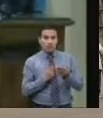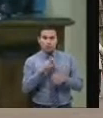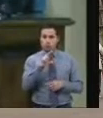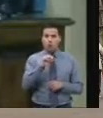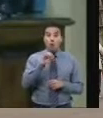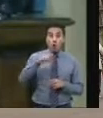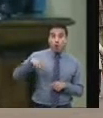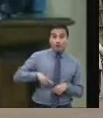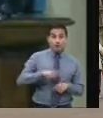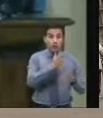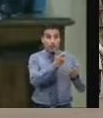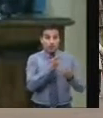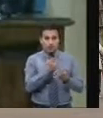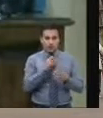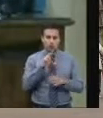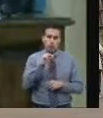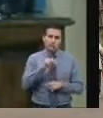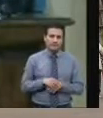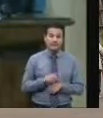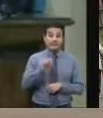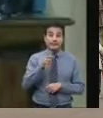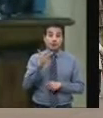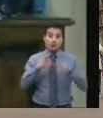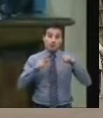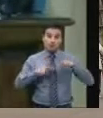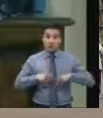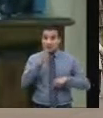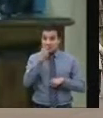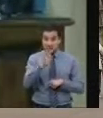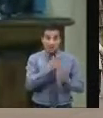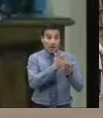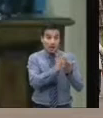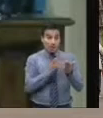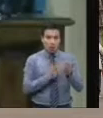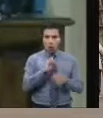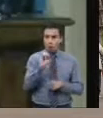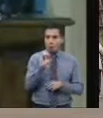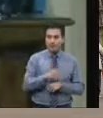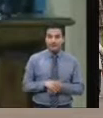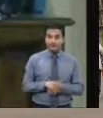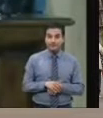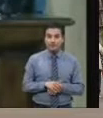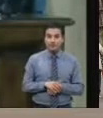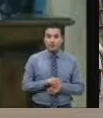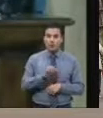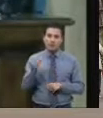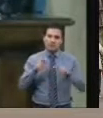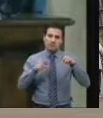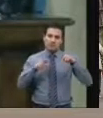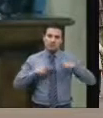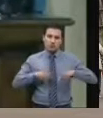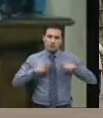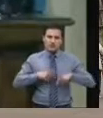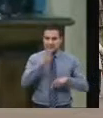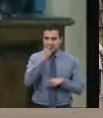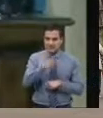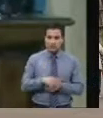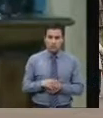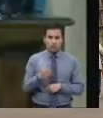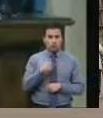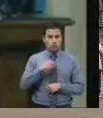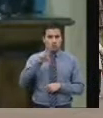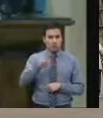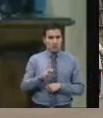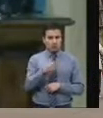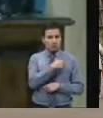expresión. 38 personas manifestaron que no recibieron pago por parte del partido y 3 personas se identificaron como militantes y simpatizantes